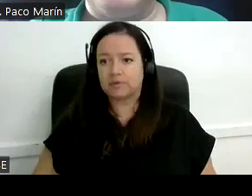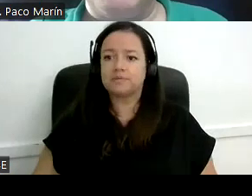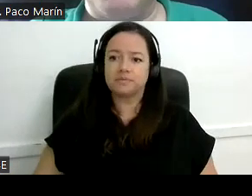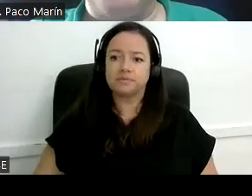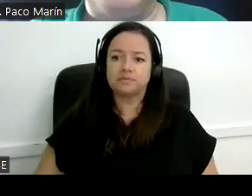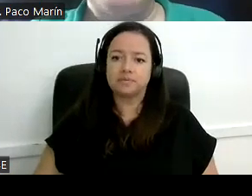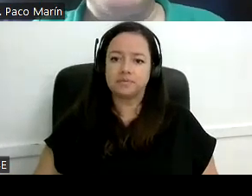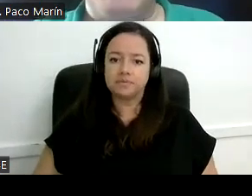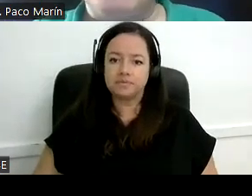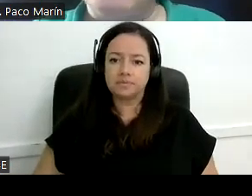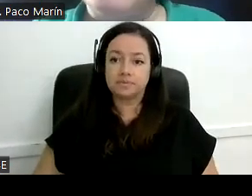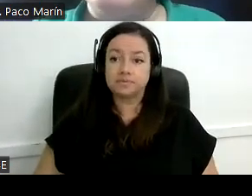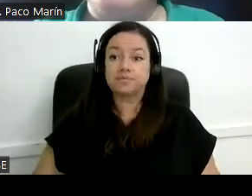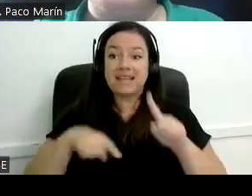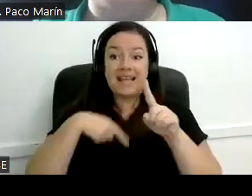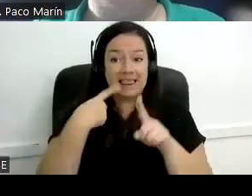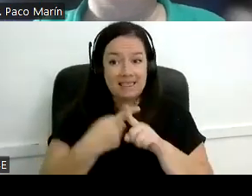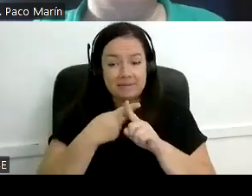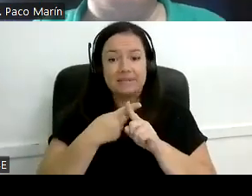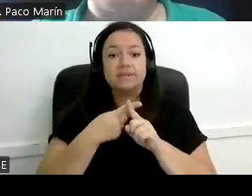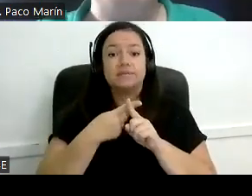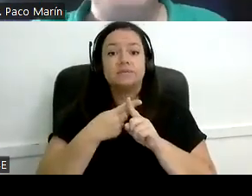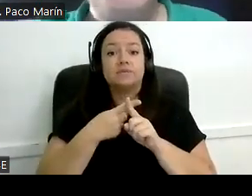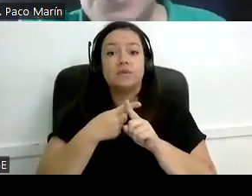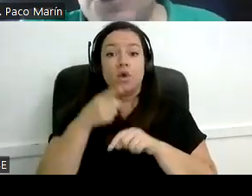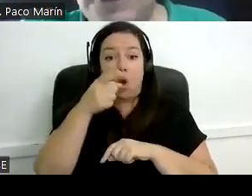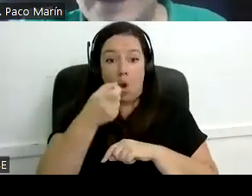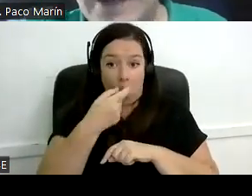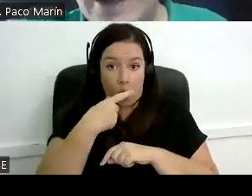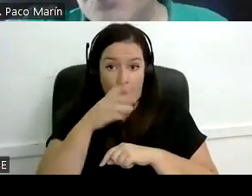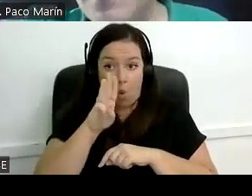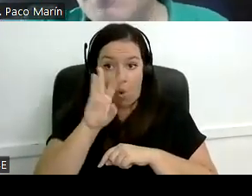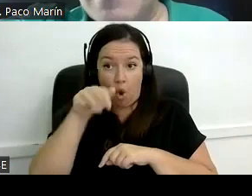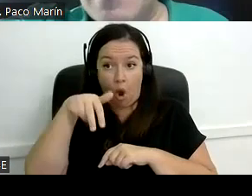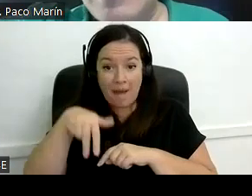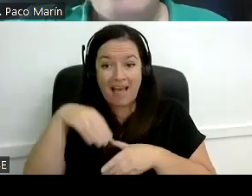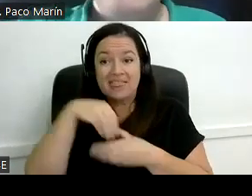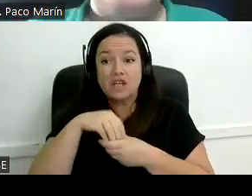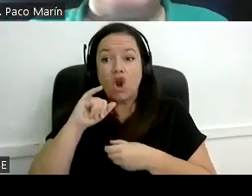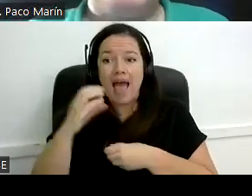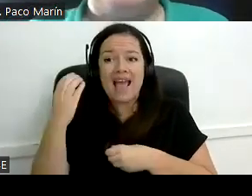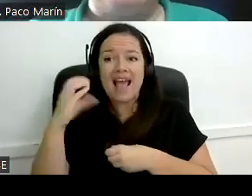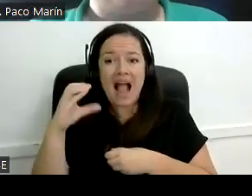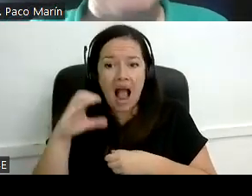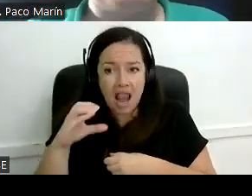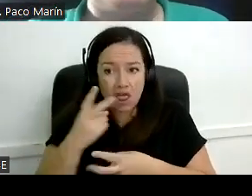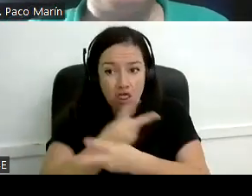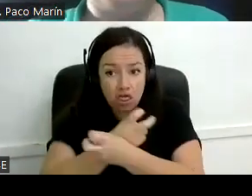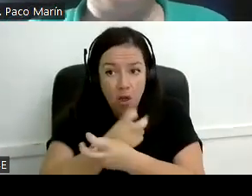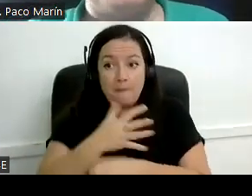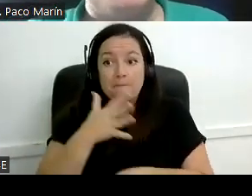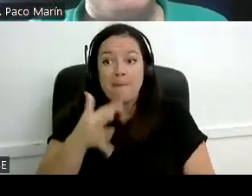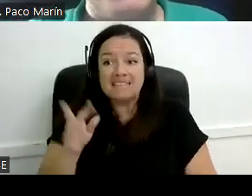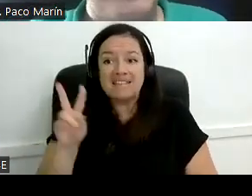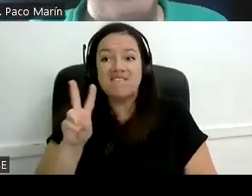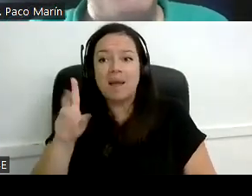de menopausia. Además, recordad que el guamanfito contiene calcio y vitamina D, que son especialmente